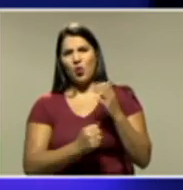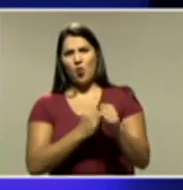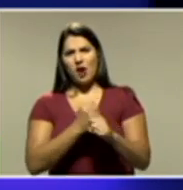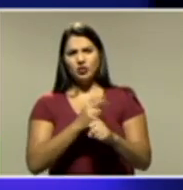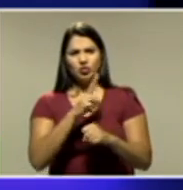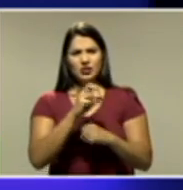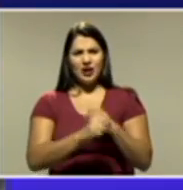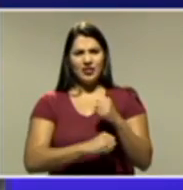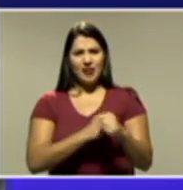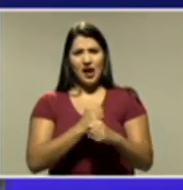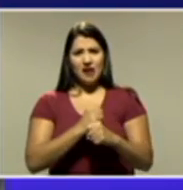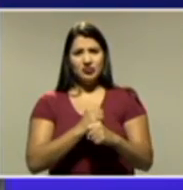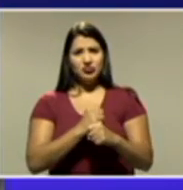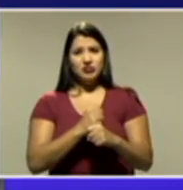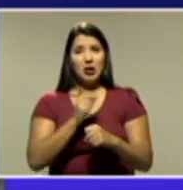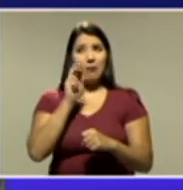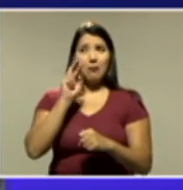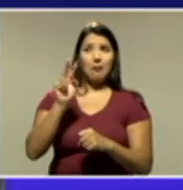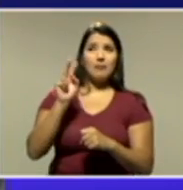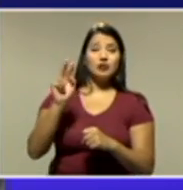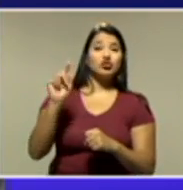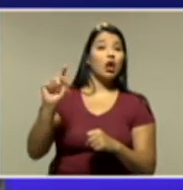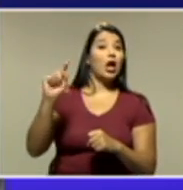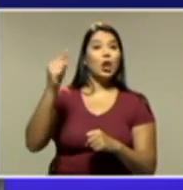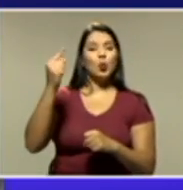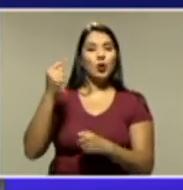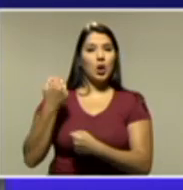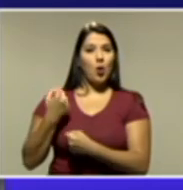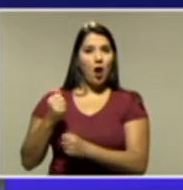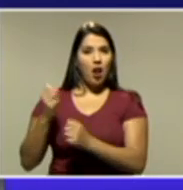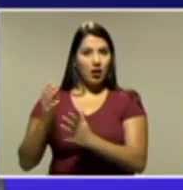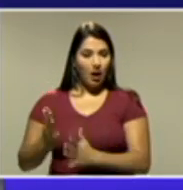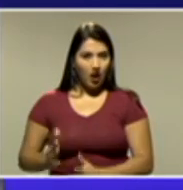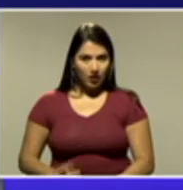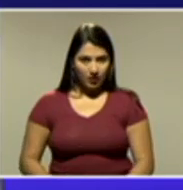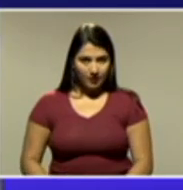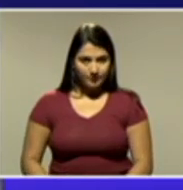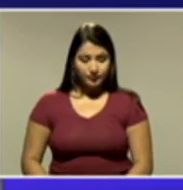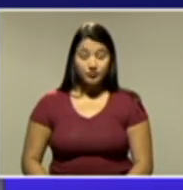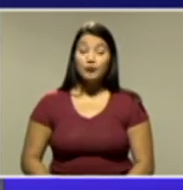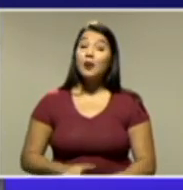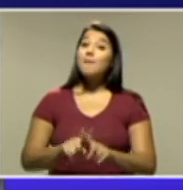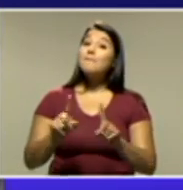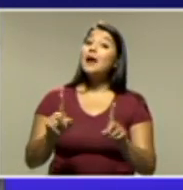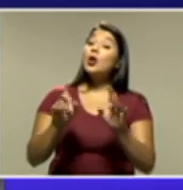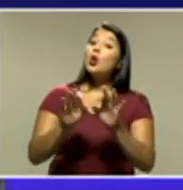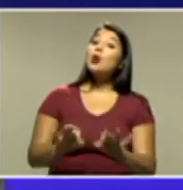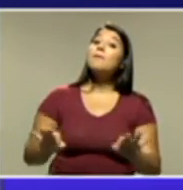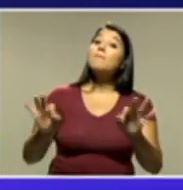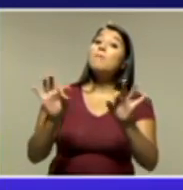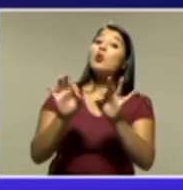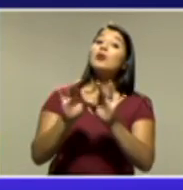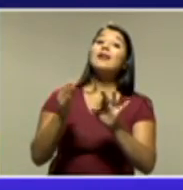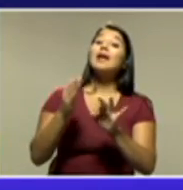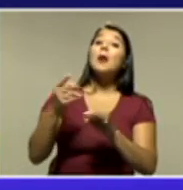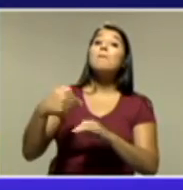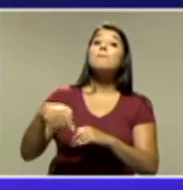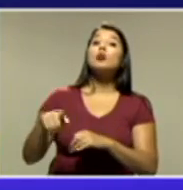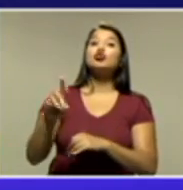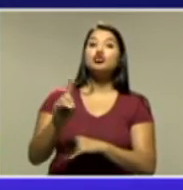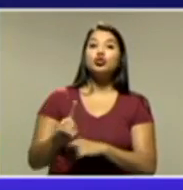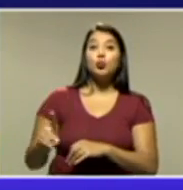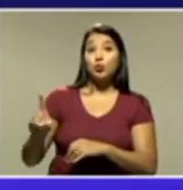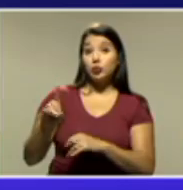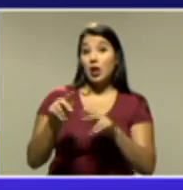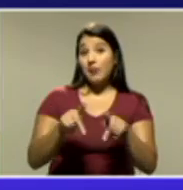alcalde. Pero lo importante, y eso es lo importante que se da en democracia, es que el próximo domingo la gente tiene